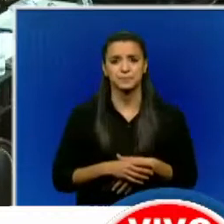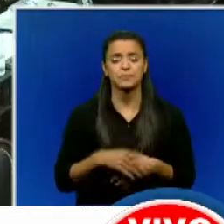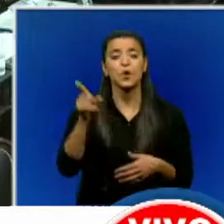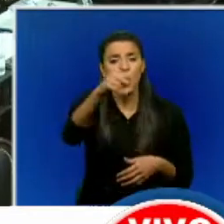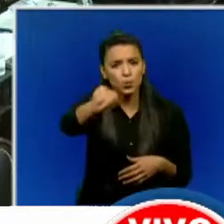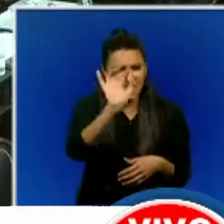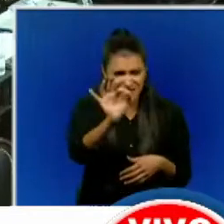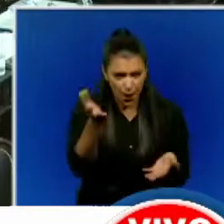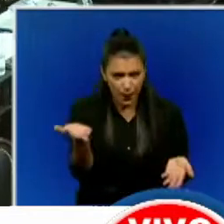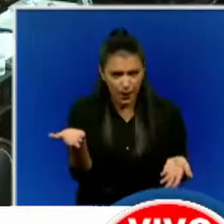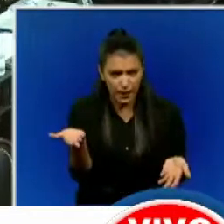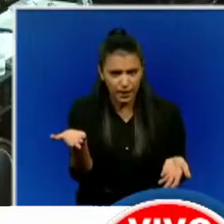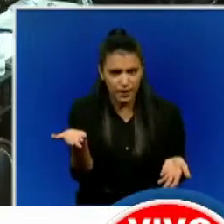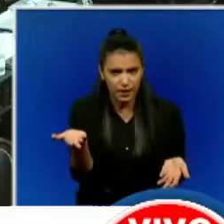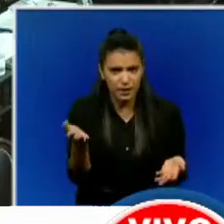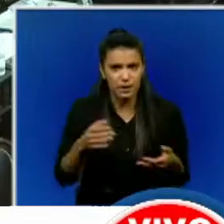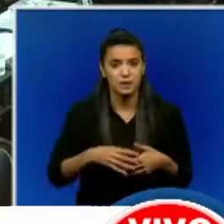¿Ustedes saben eso?